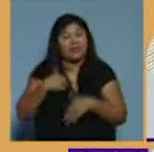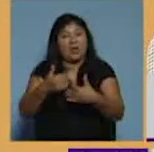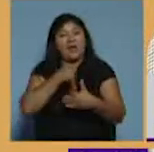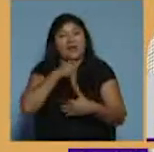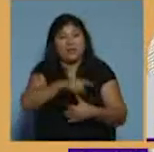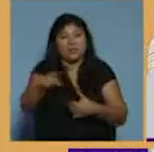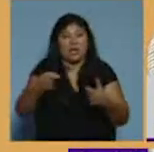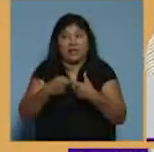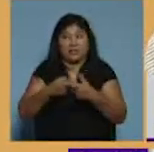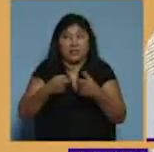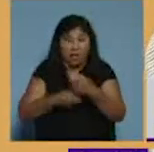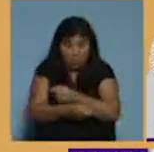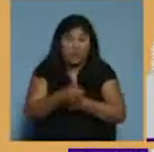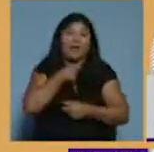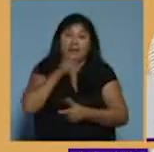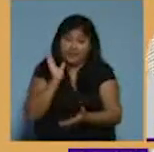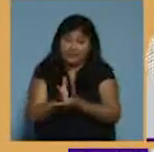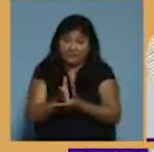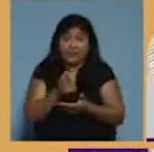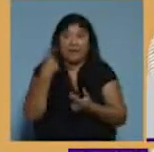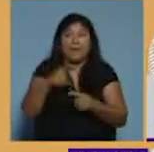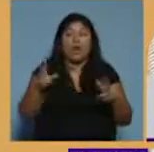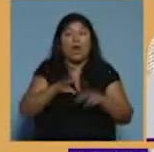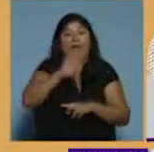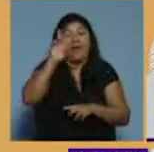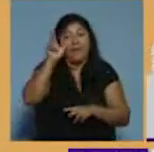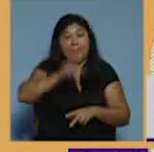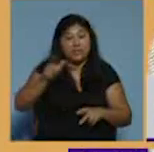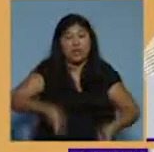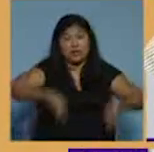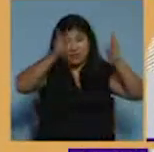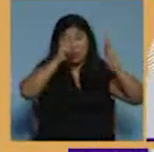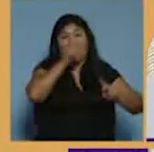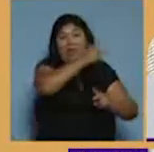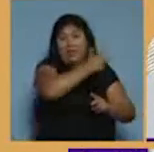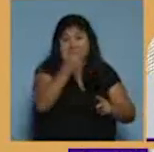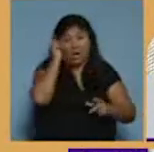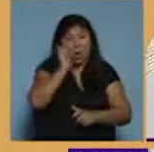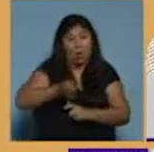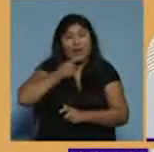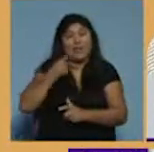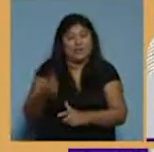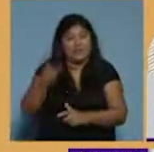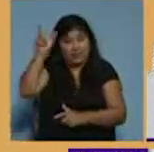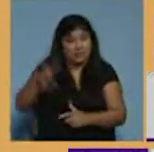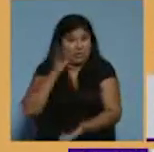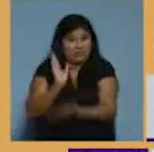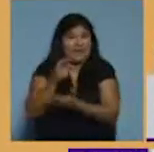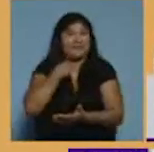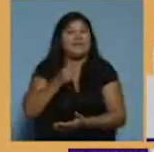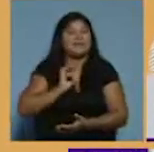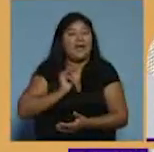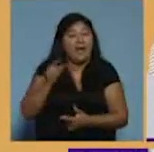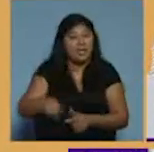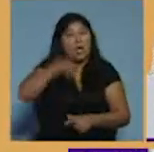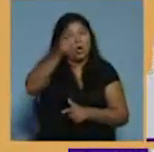la asociación ilícita bueno el tribunal estableció 13 años para milagro salá y el resto de los integrantes de la asociación ilícita